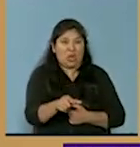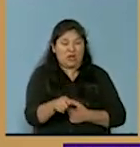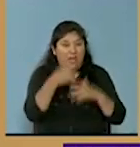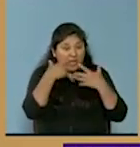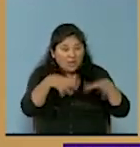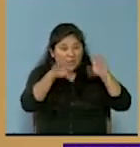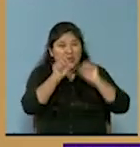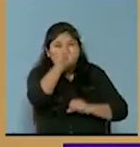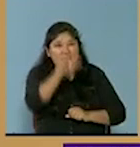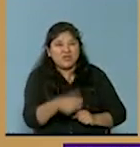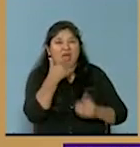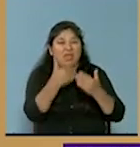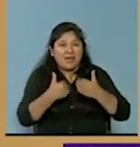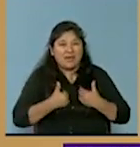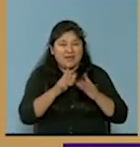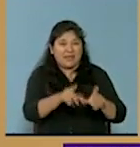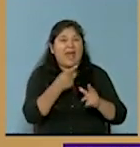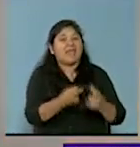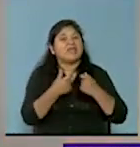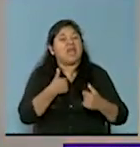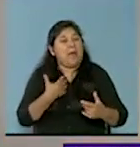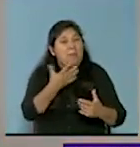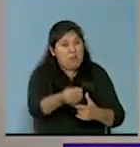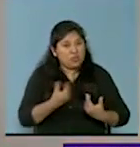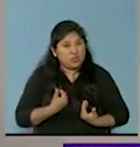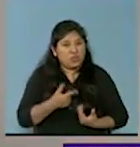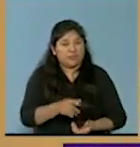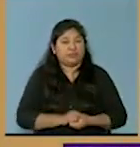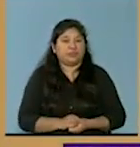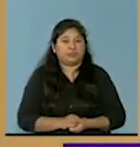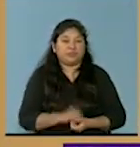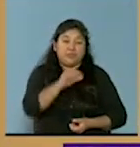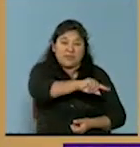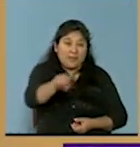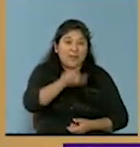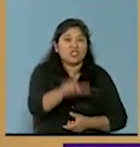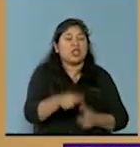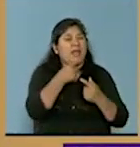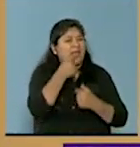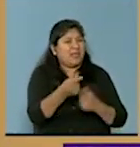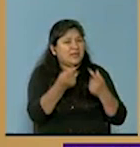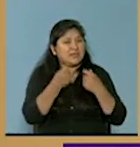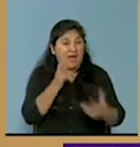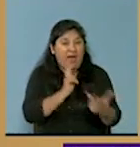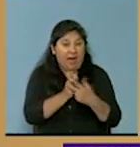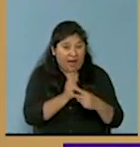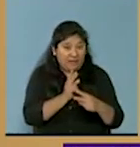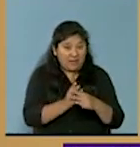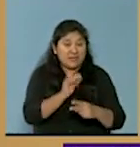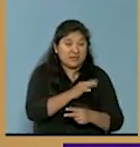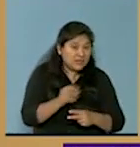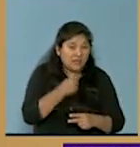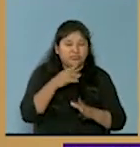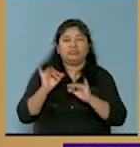persona agradecida y que necesita de nosotros necesitan hablar por ejemplo si charlan con ustedes bien si hablamos mucho